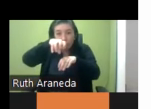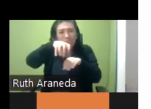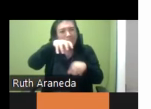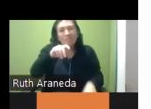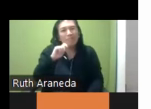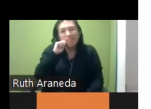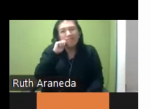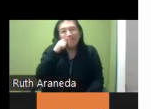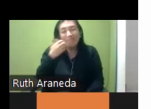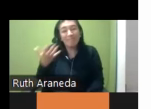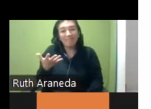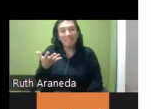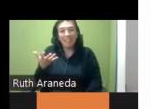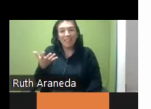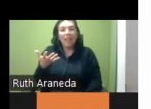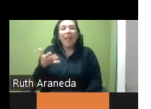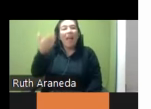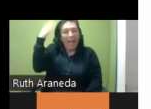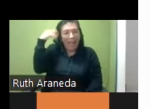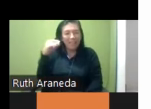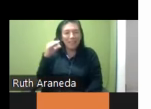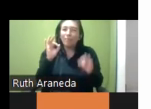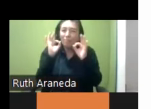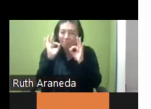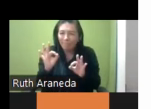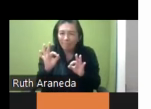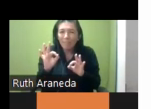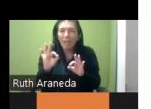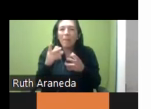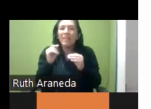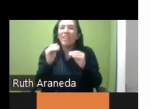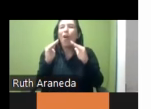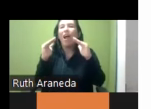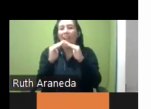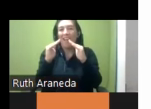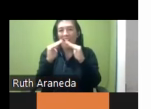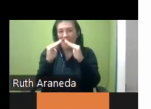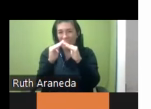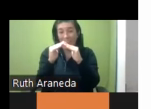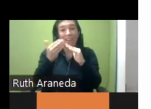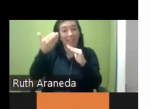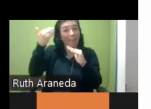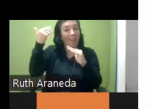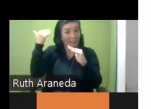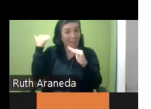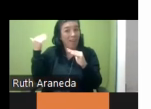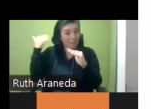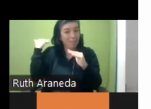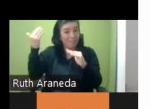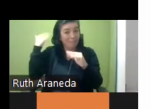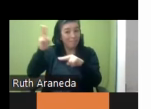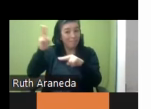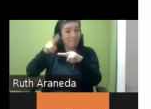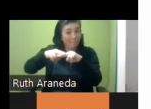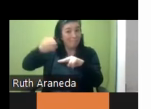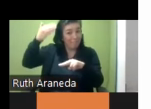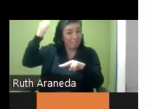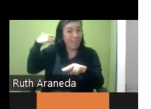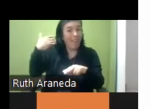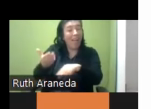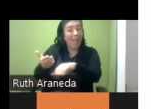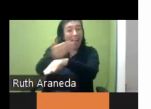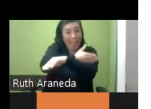significan las bases de algún tipo de vivienda que existió en algún momento preincaico